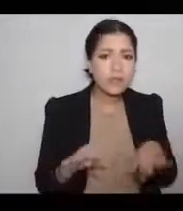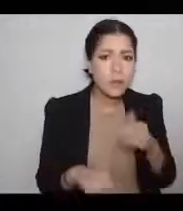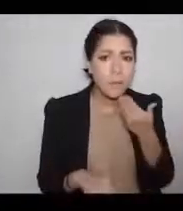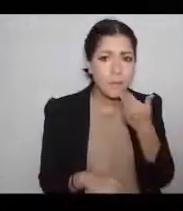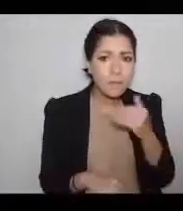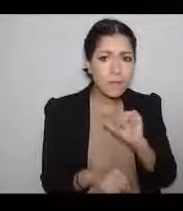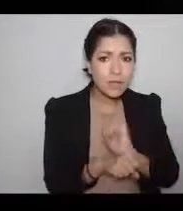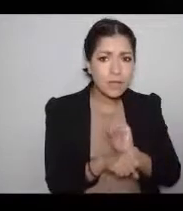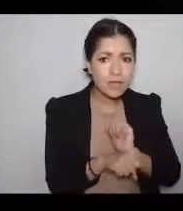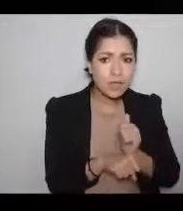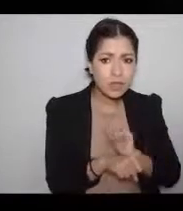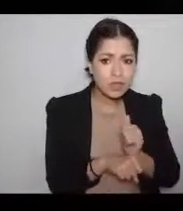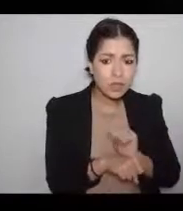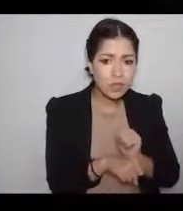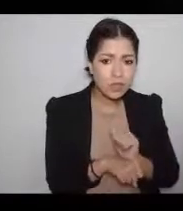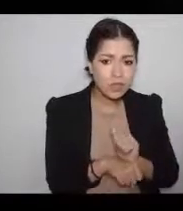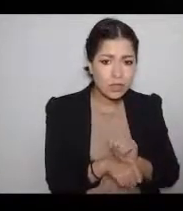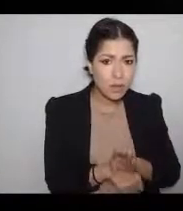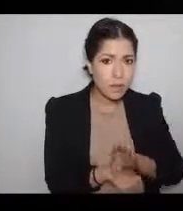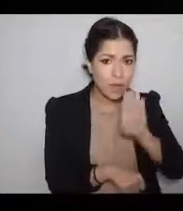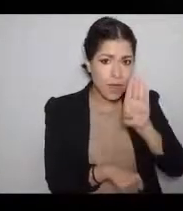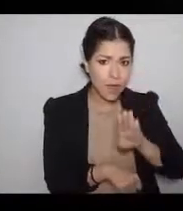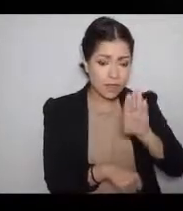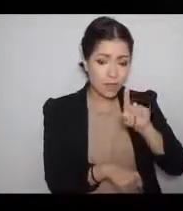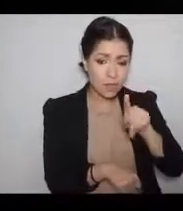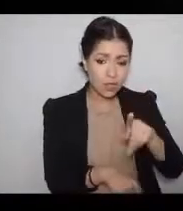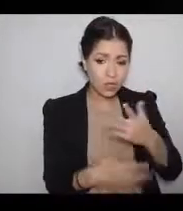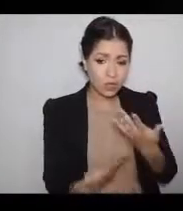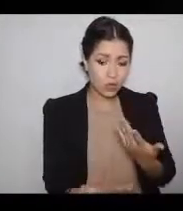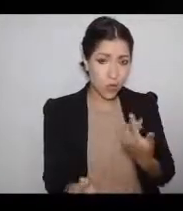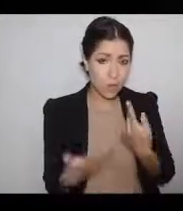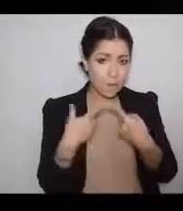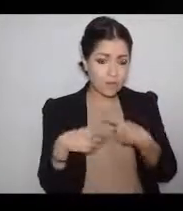¿Cómo? Como un paciente de quimioterapia.